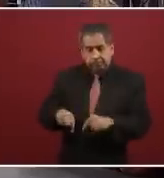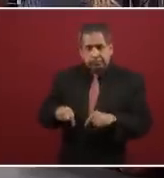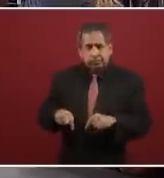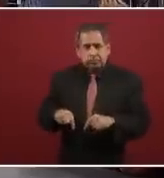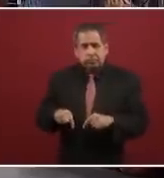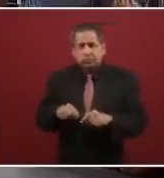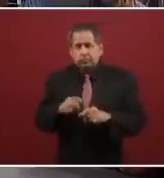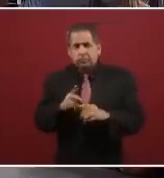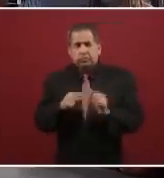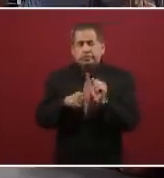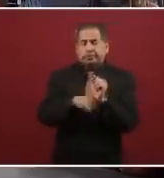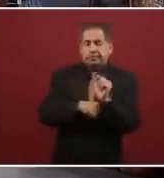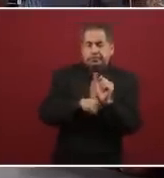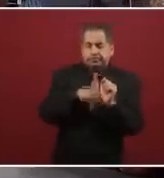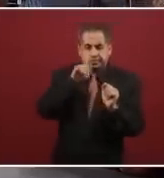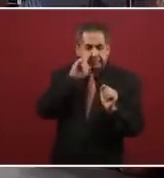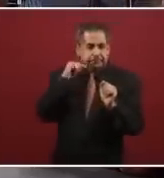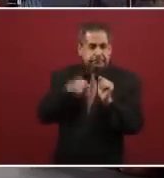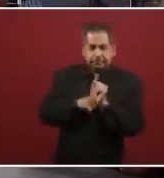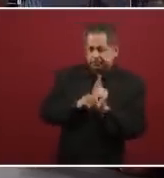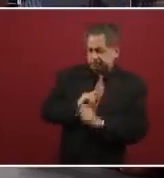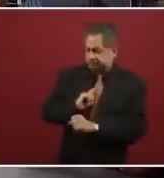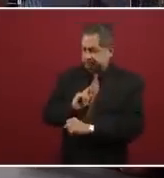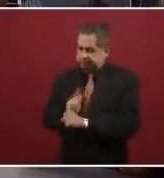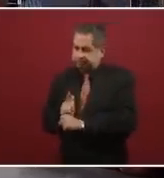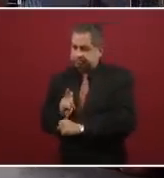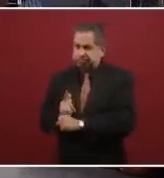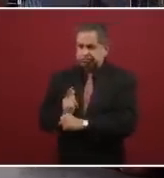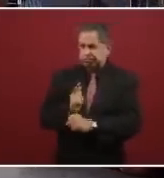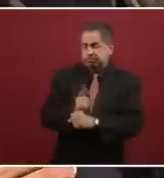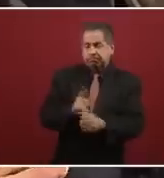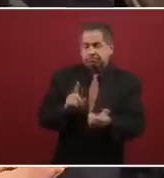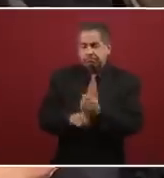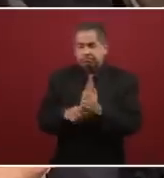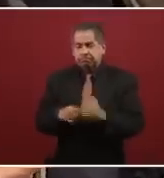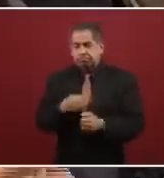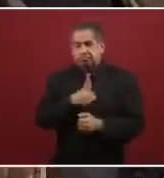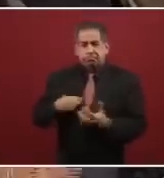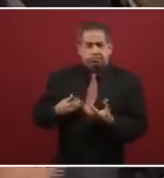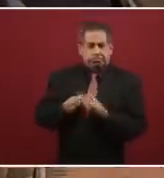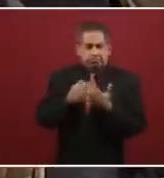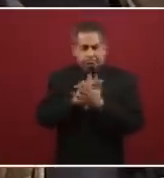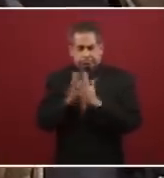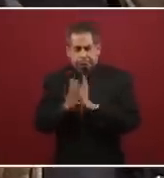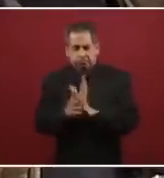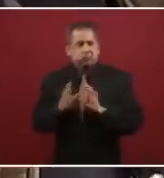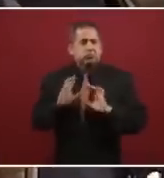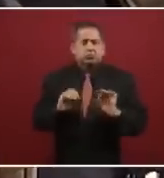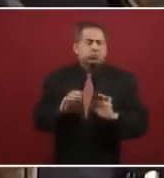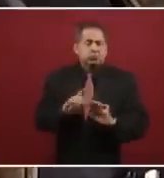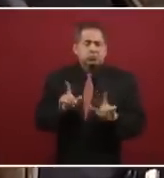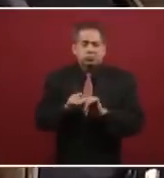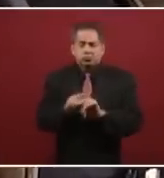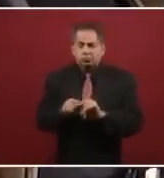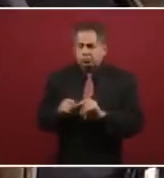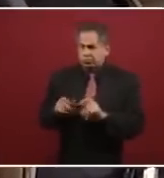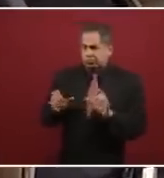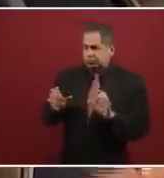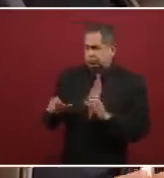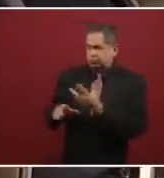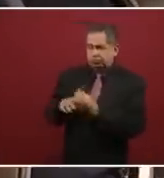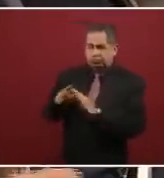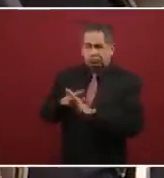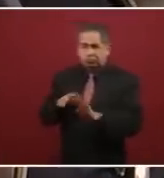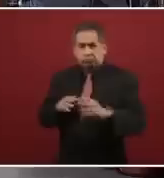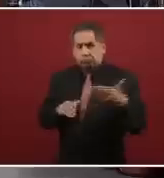agentes infiltrados justamente para detectar a posibles integrantes del crimen organizado o simplemente para mitigar el flujo migratorio?